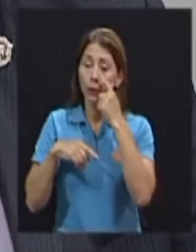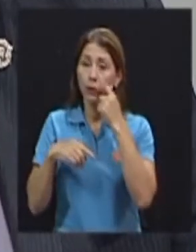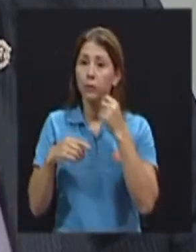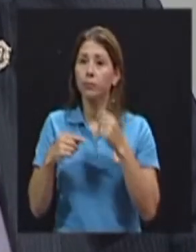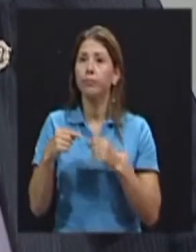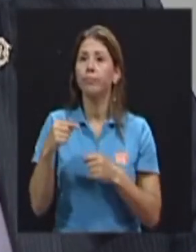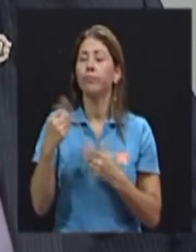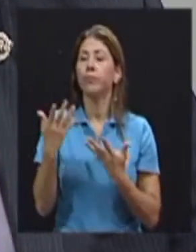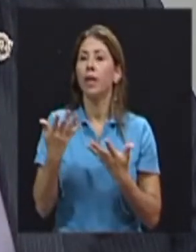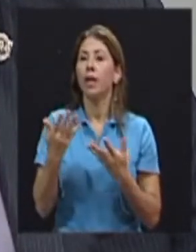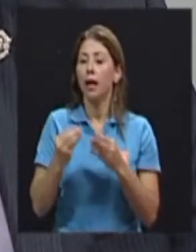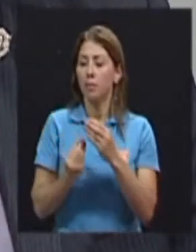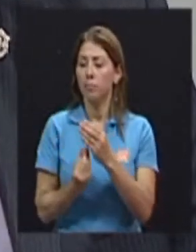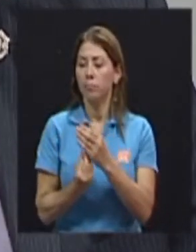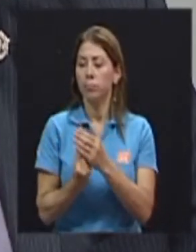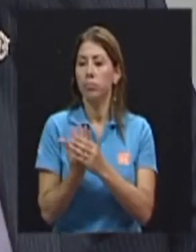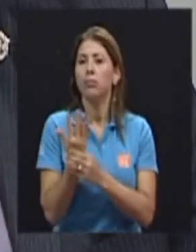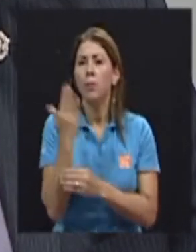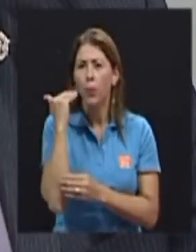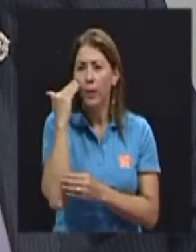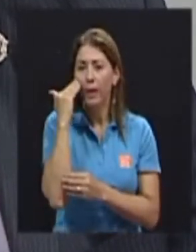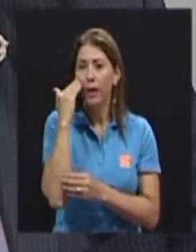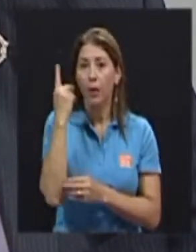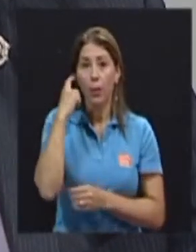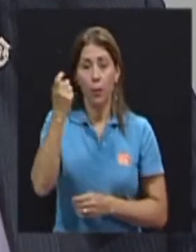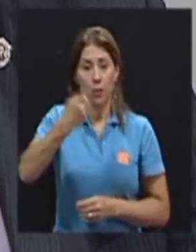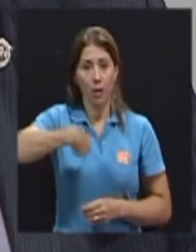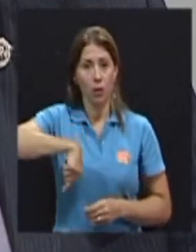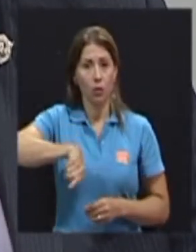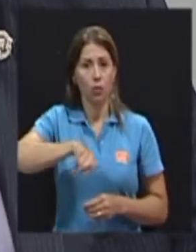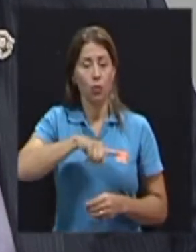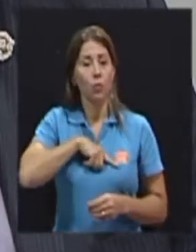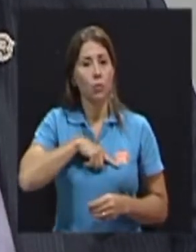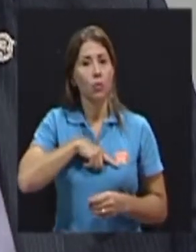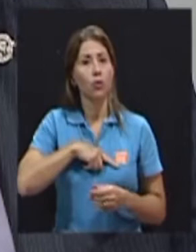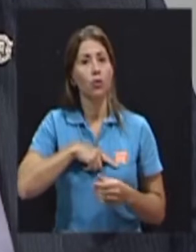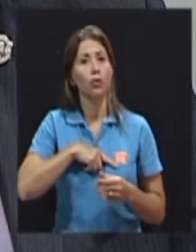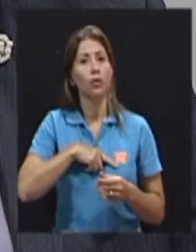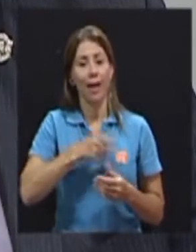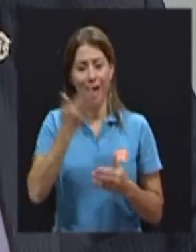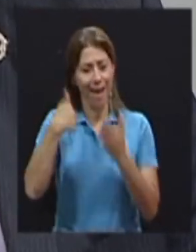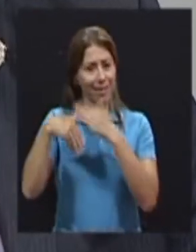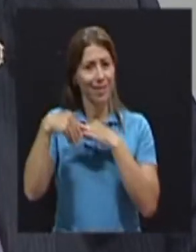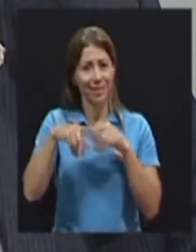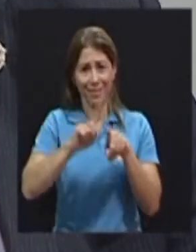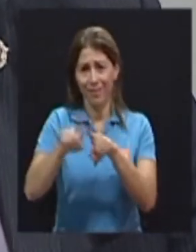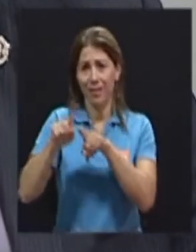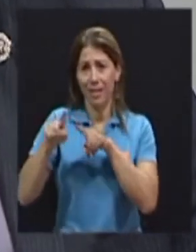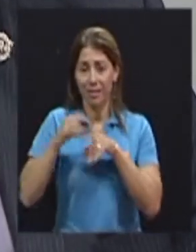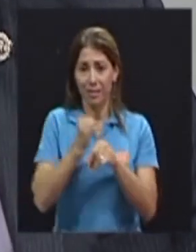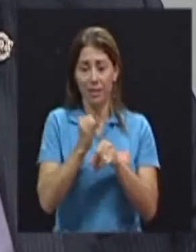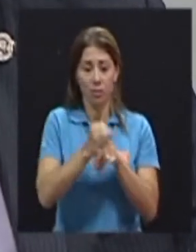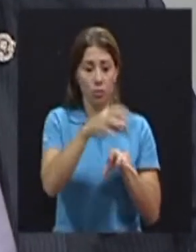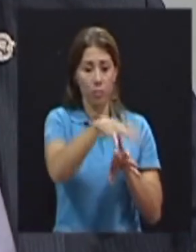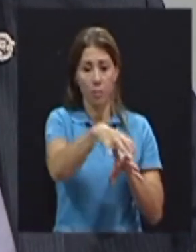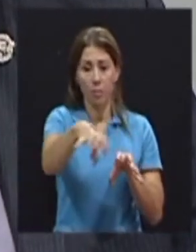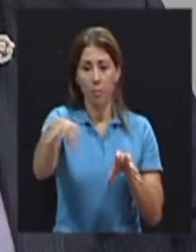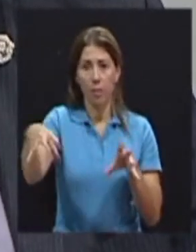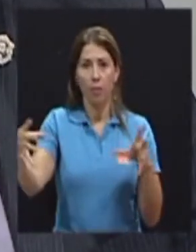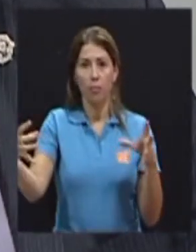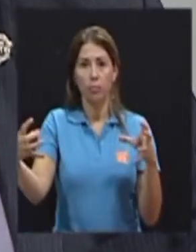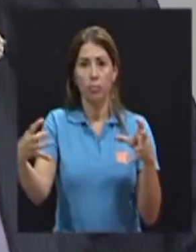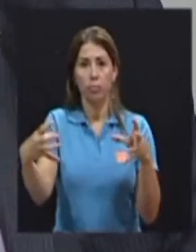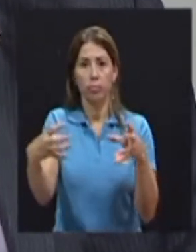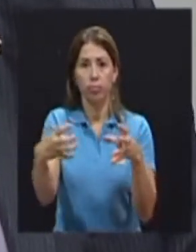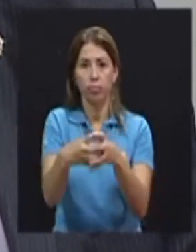la fusión, la integración de instituciones preexistentes. Nacemos con sedes fuertes. El proceso